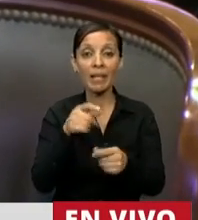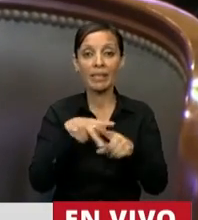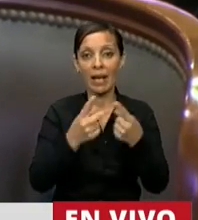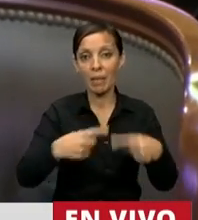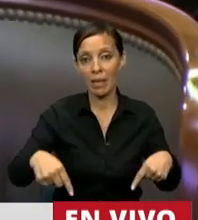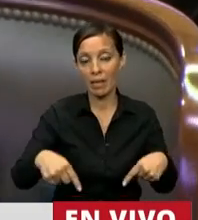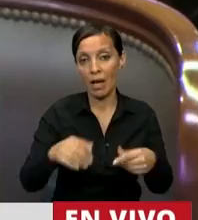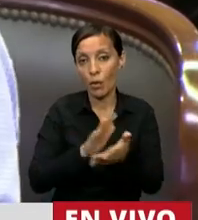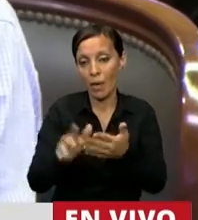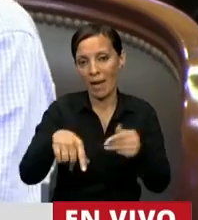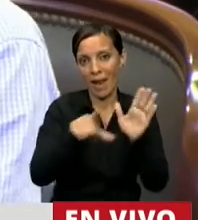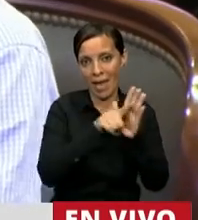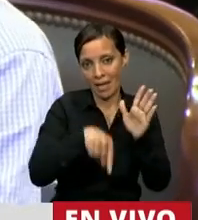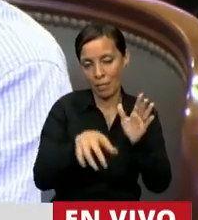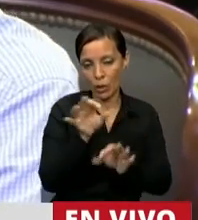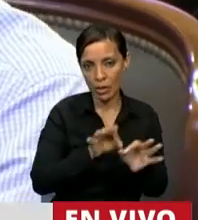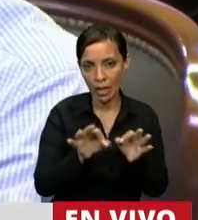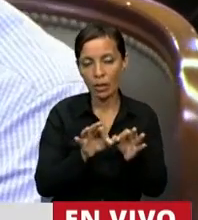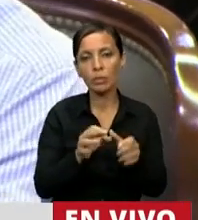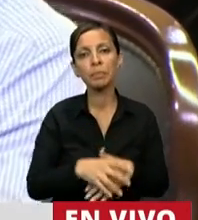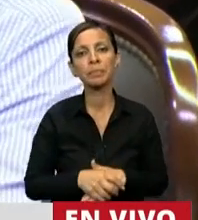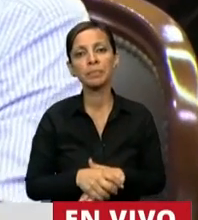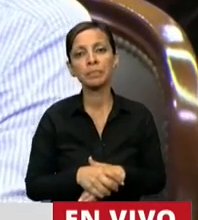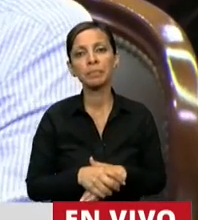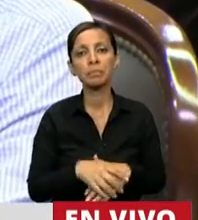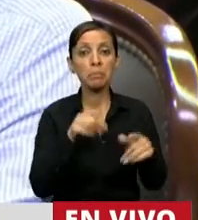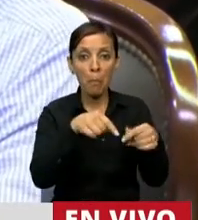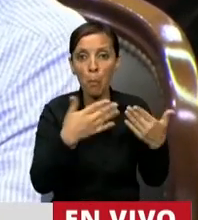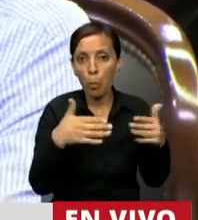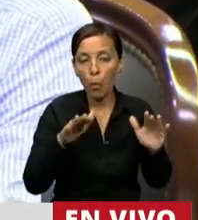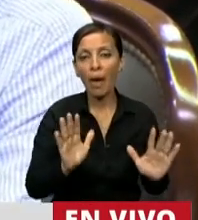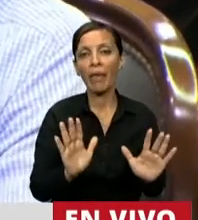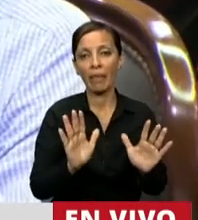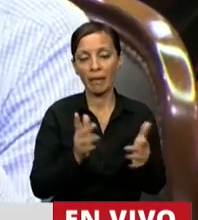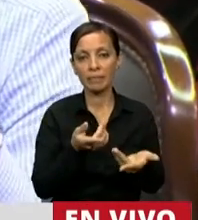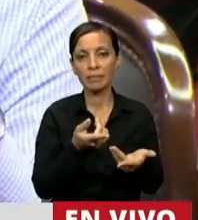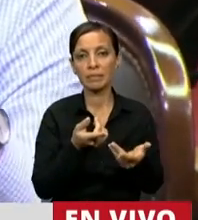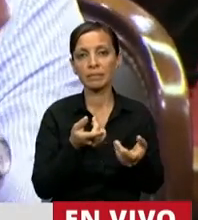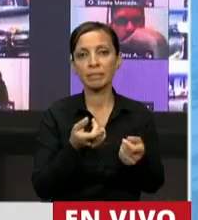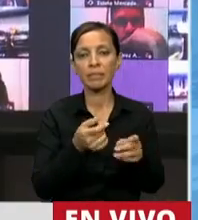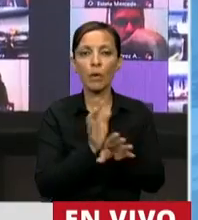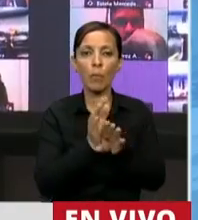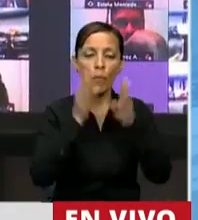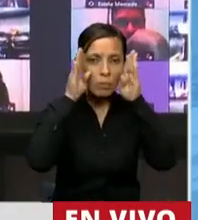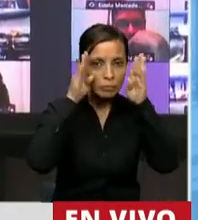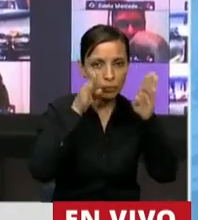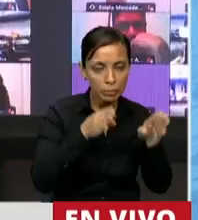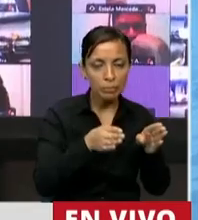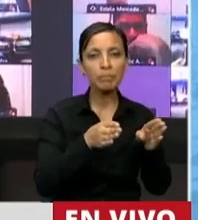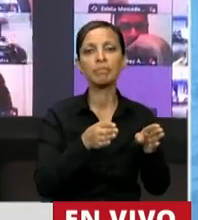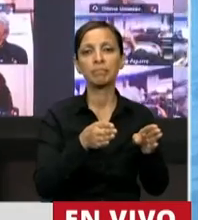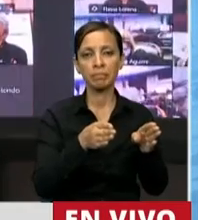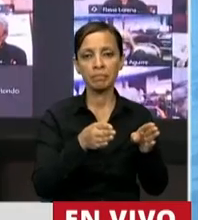nueva que estamos incorporando, más allá que puede puntualizar o tener una mirada con